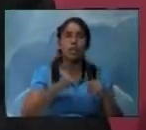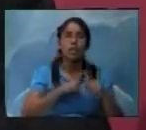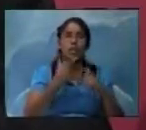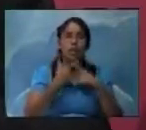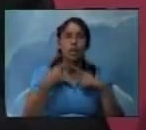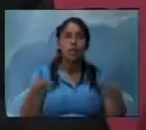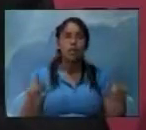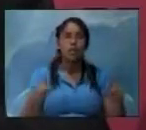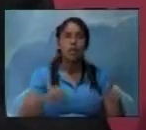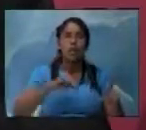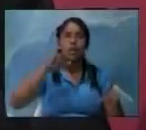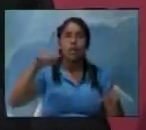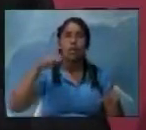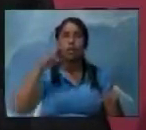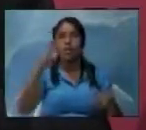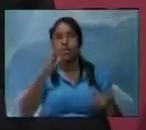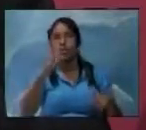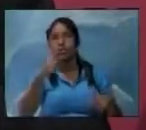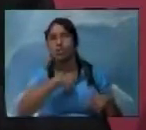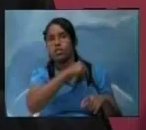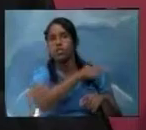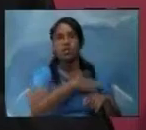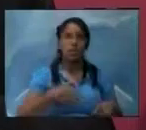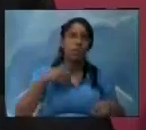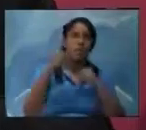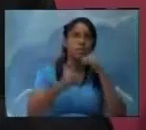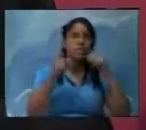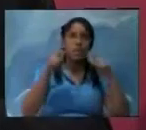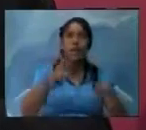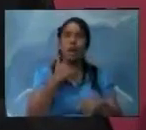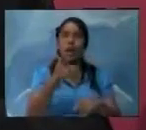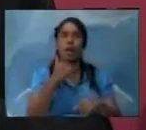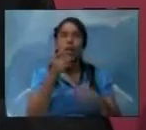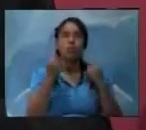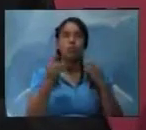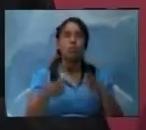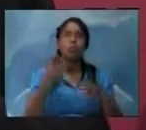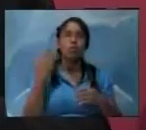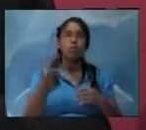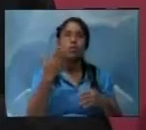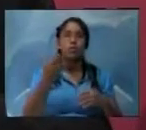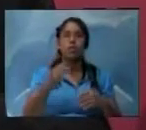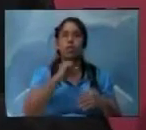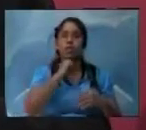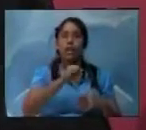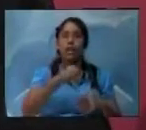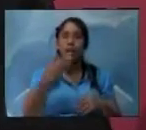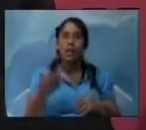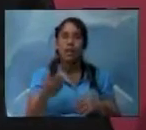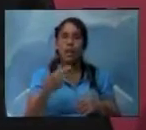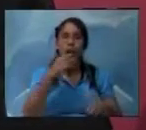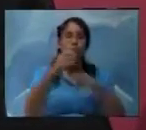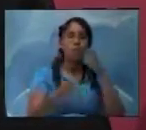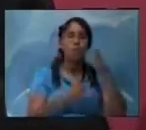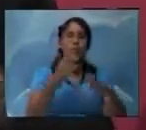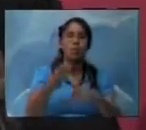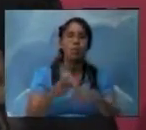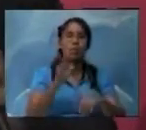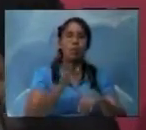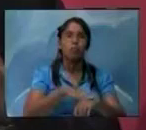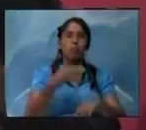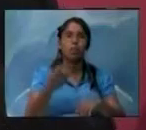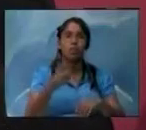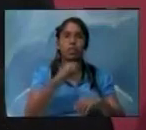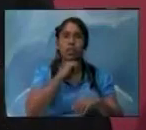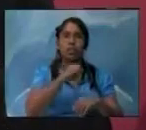le librará Jehová. Y yo quiero hacer acá algo muy importante, y es que el problema, porque esto